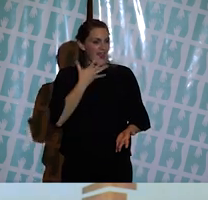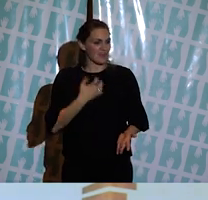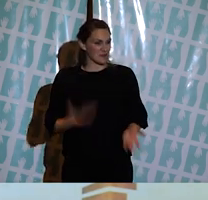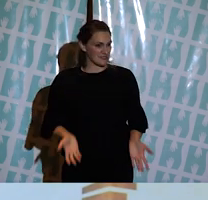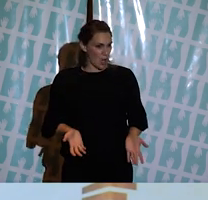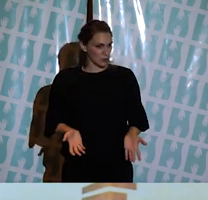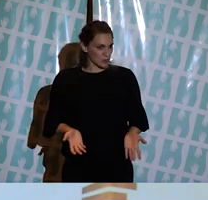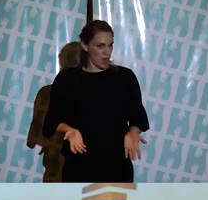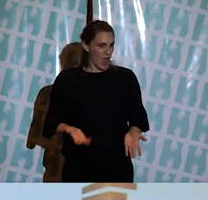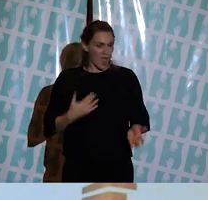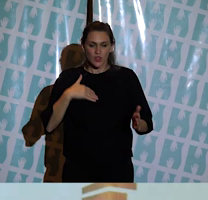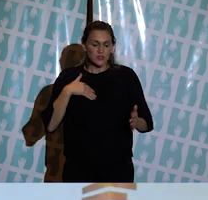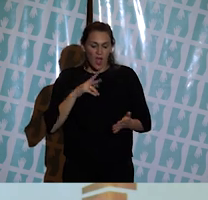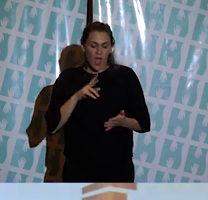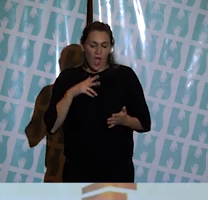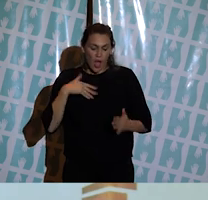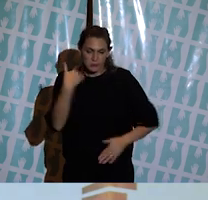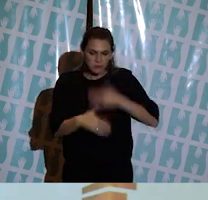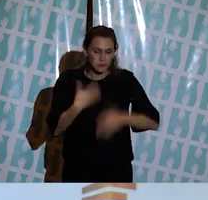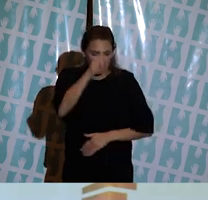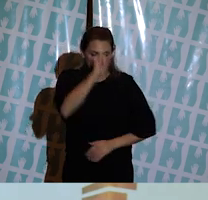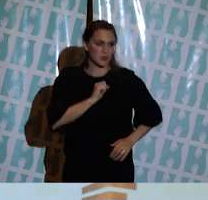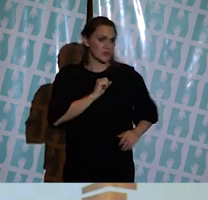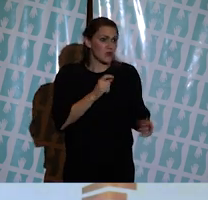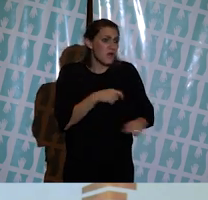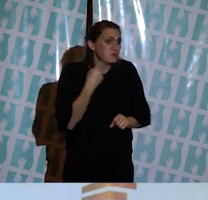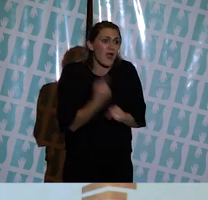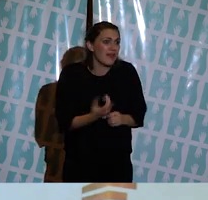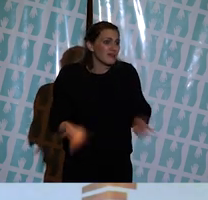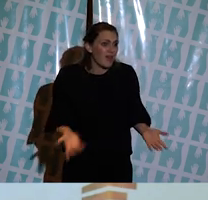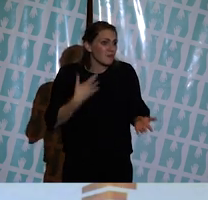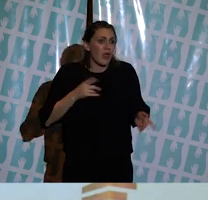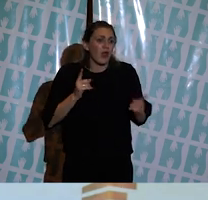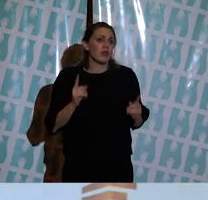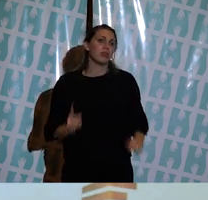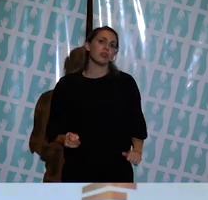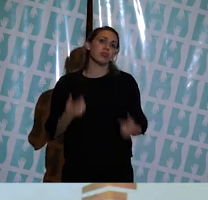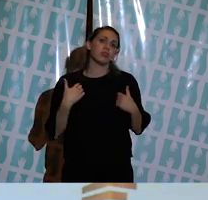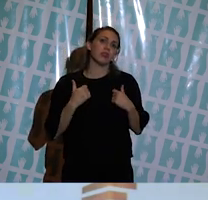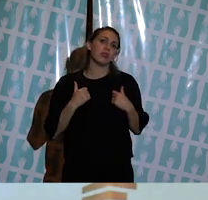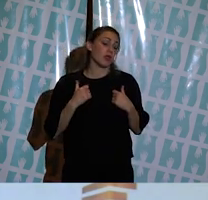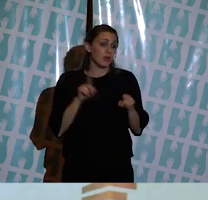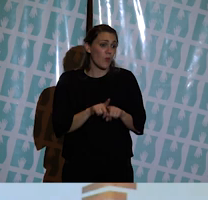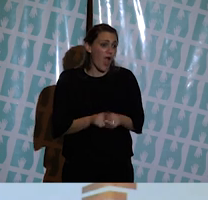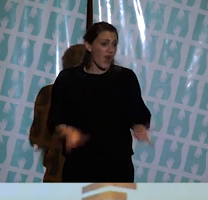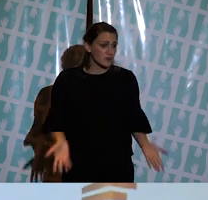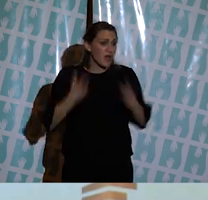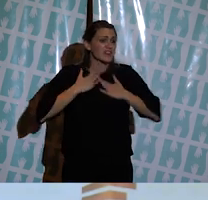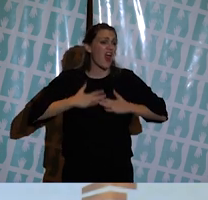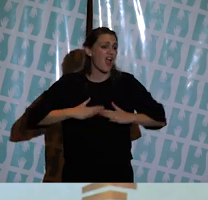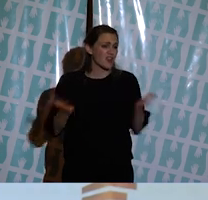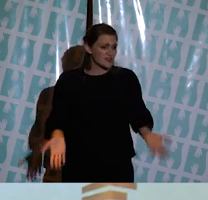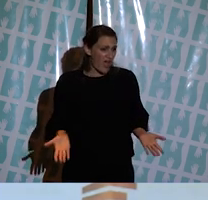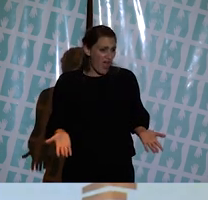digamos, la posibilidad de salir adelante de una persona, pero no quiero generalizar, porque hay momentos en donde una persona